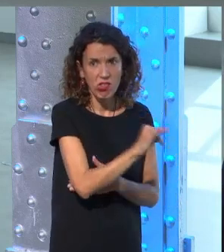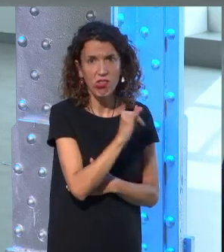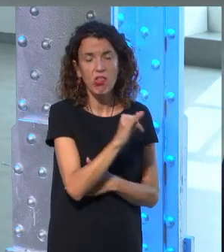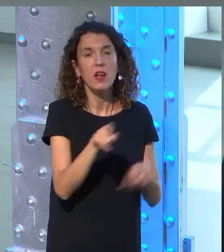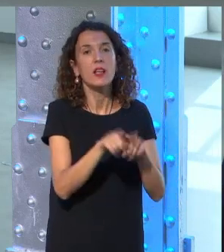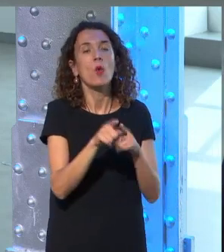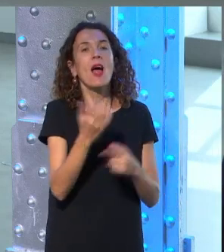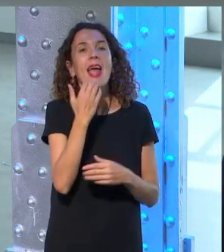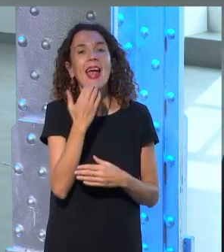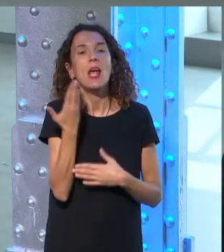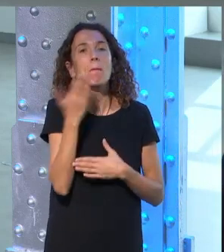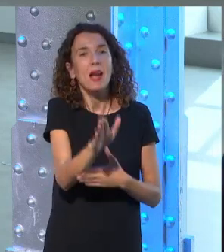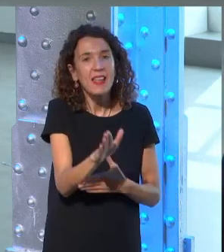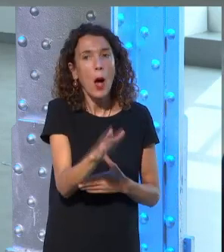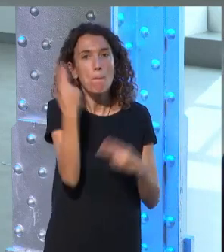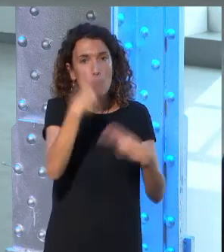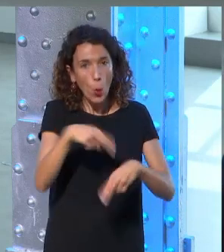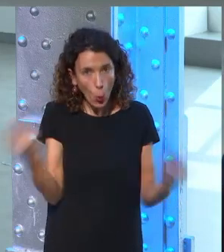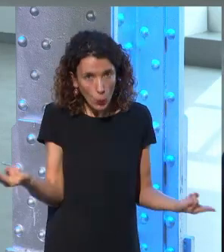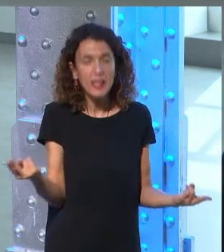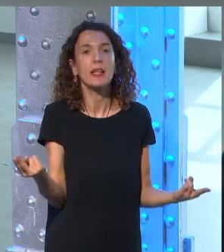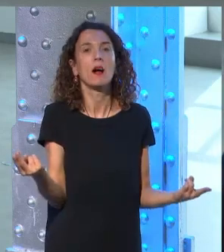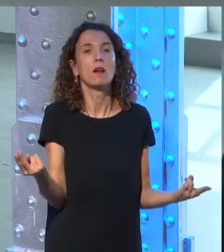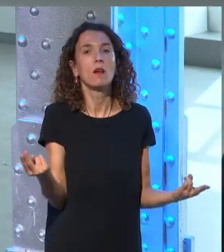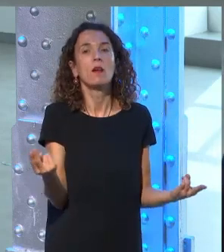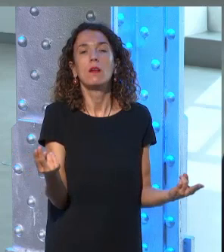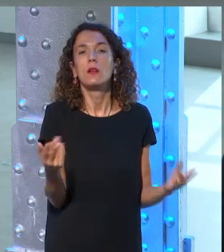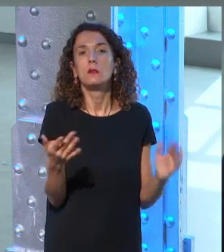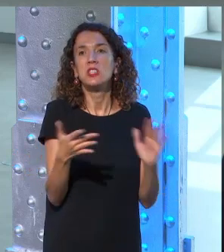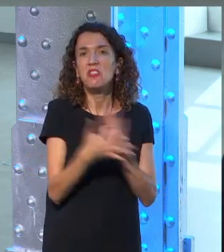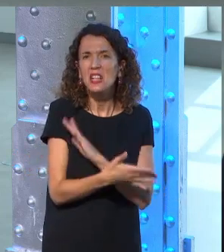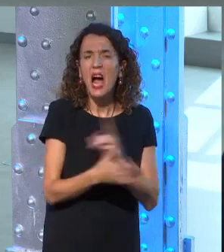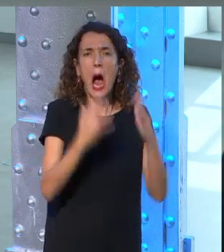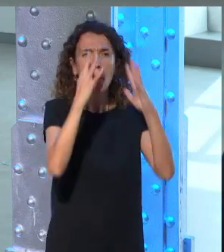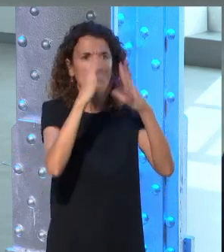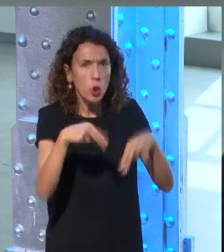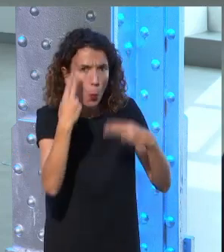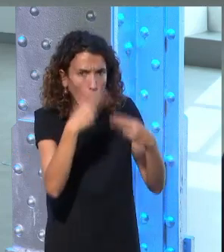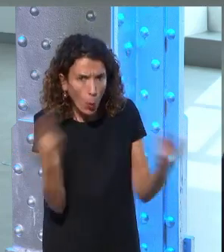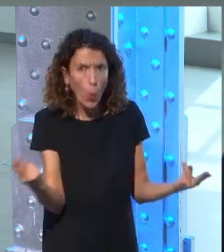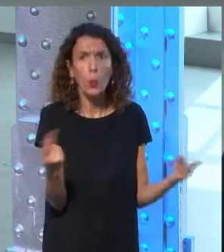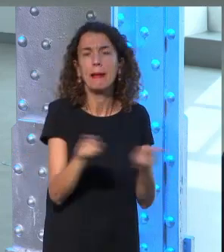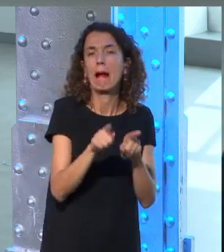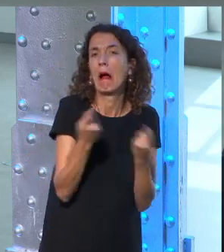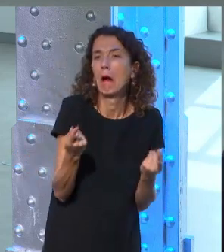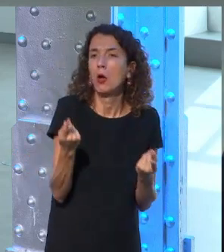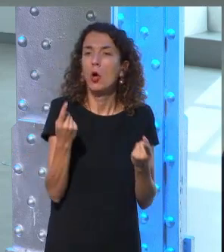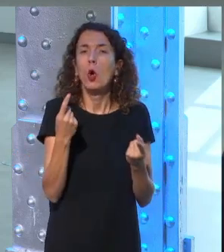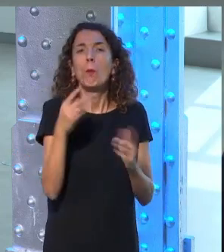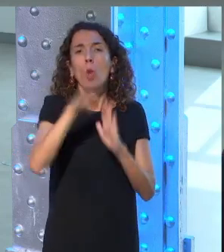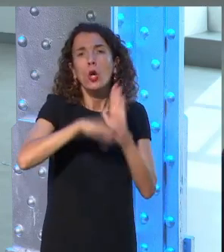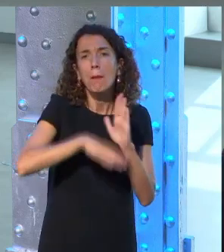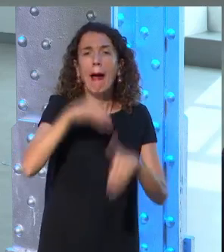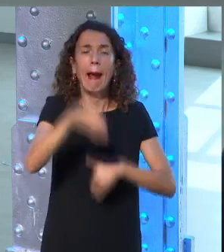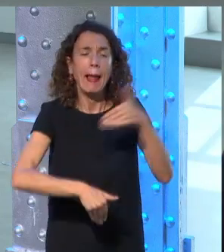la ejemplaridad pública. No tiene ningún sentido que las administraciones públicas, que los programas electorales estén llenos